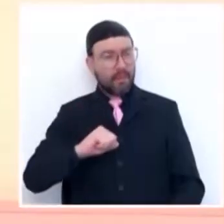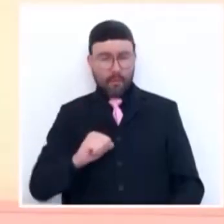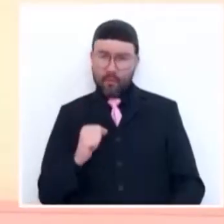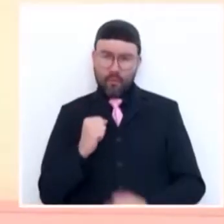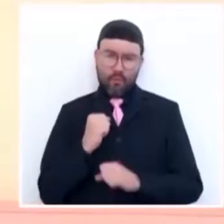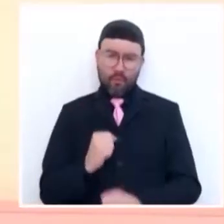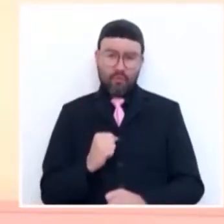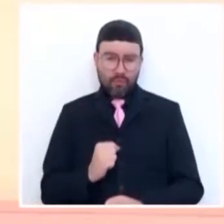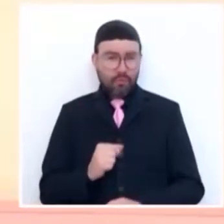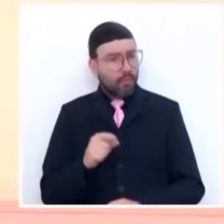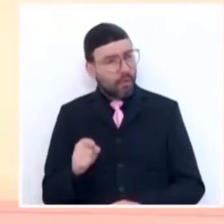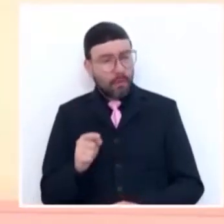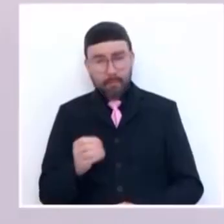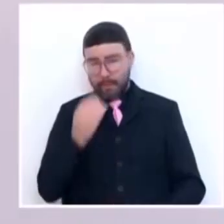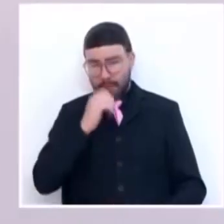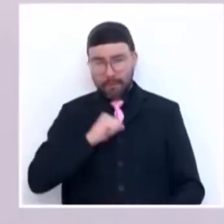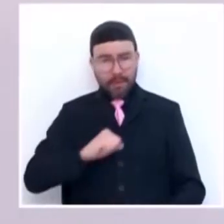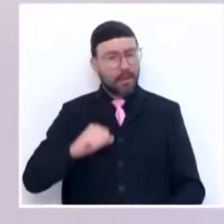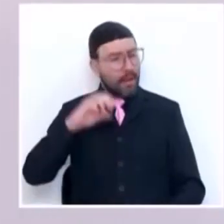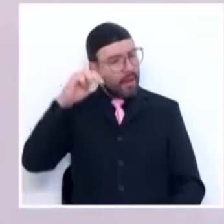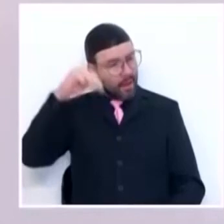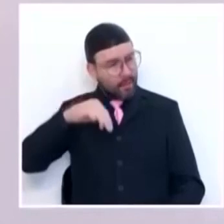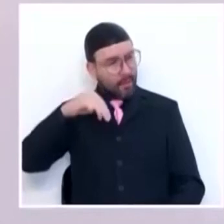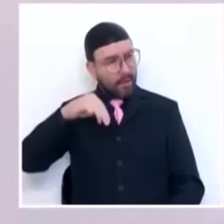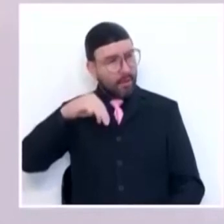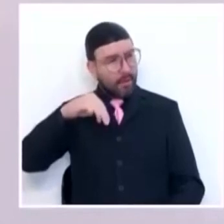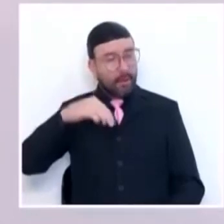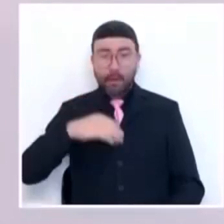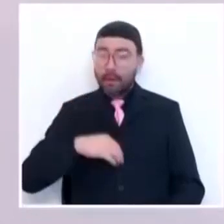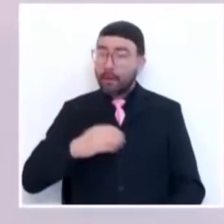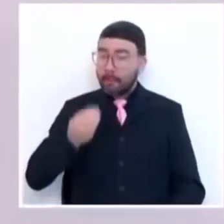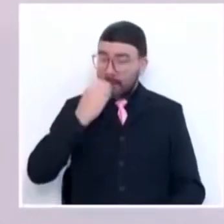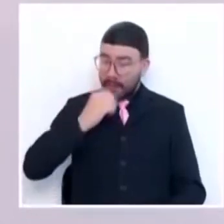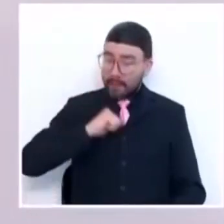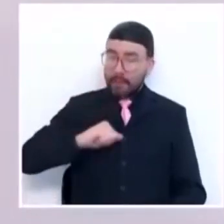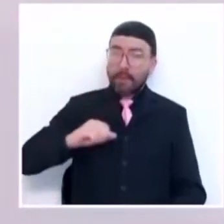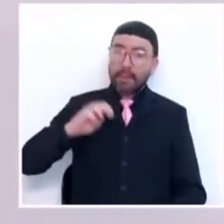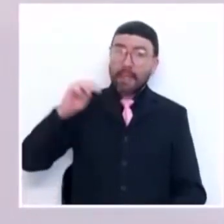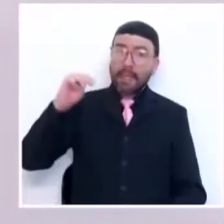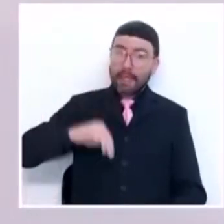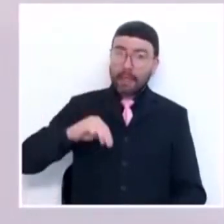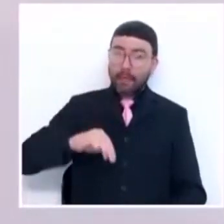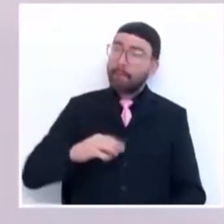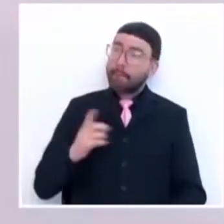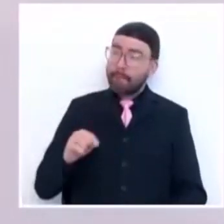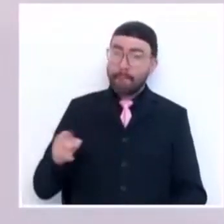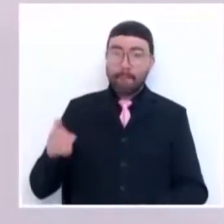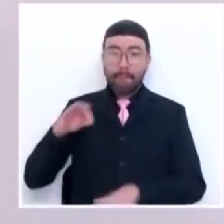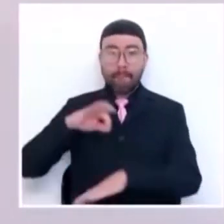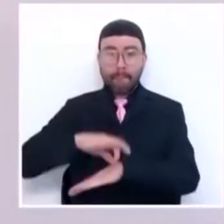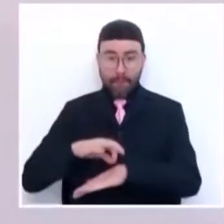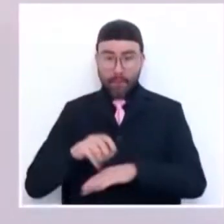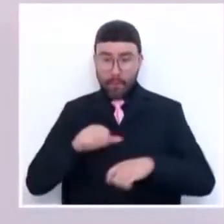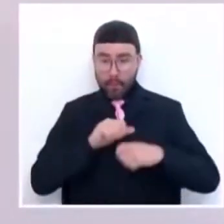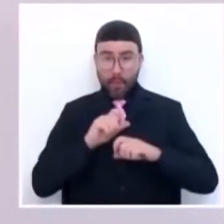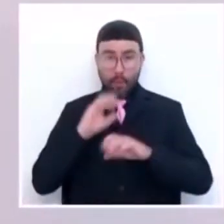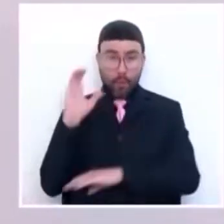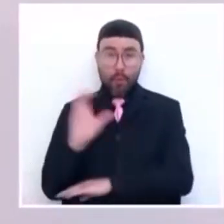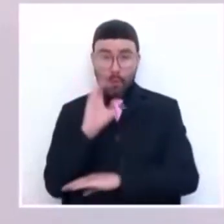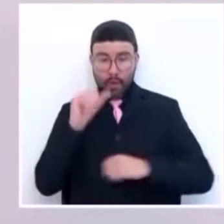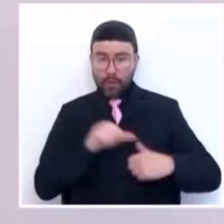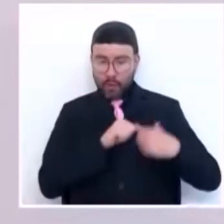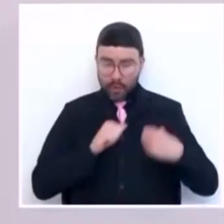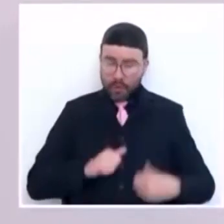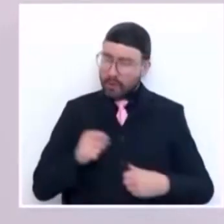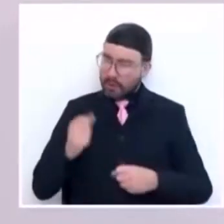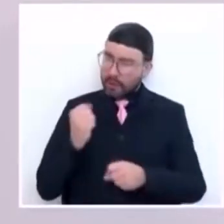la vitamina N? La vitamina N, que ha sido impulsada últimamente también por la Fundación Colombiana del Corazón, que ha trabajado